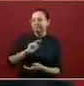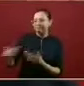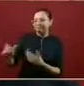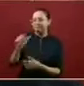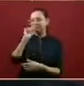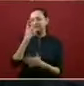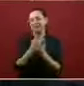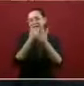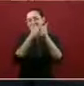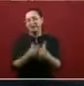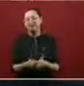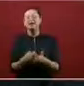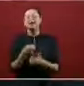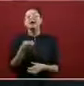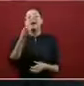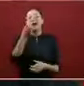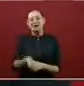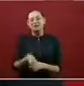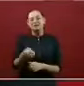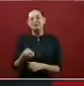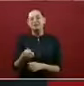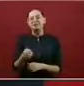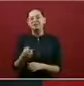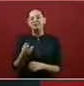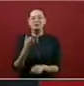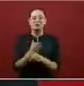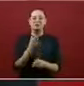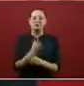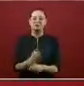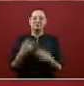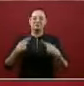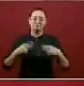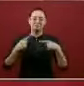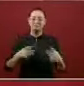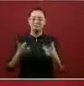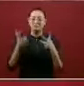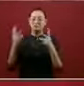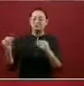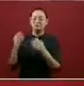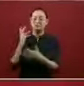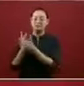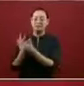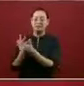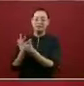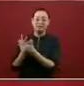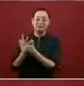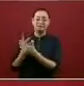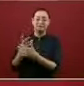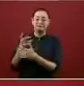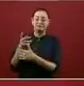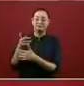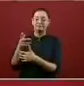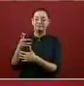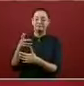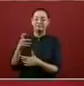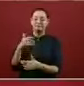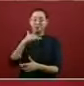a muchos de los que tienen en la cárcel o están en la cárcel